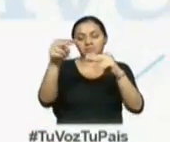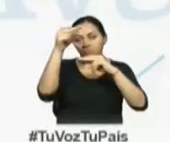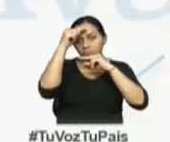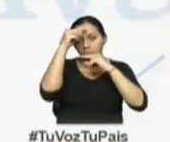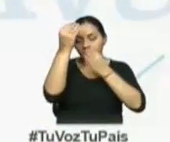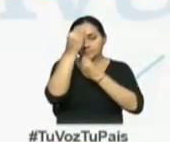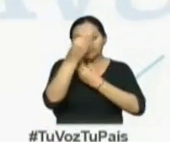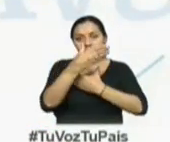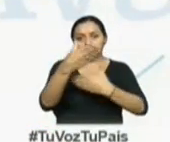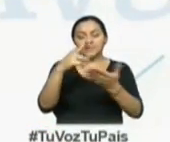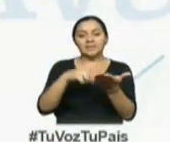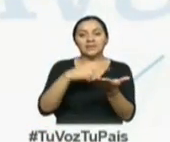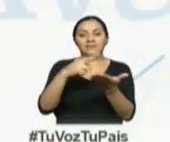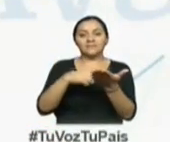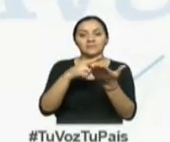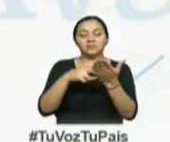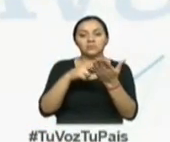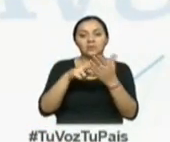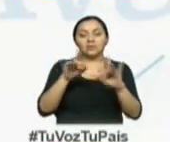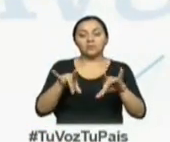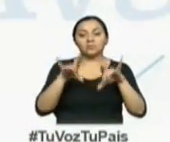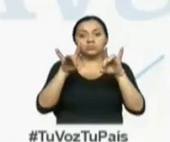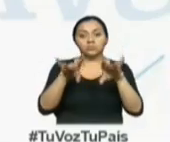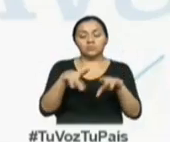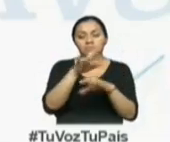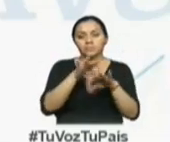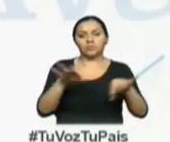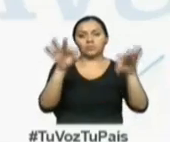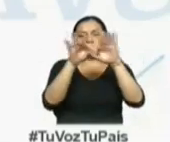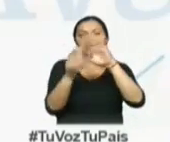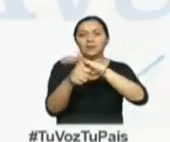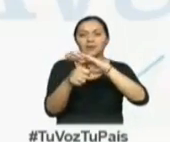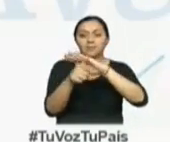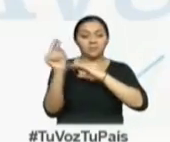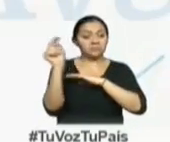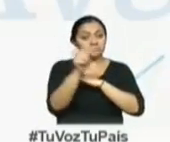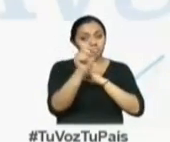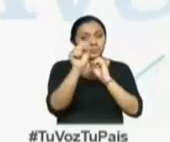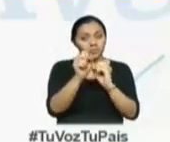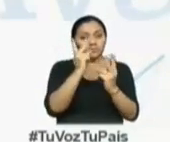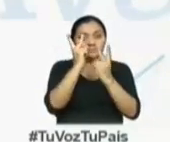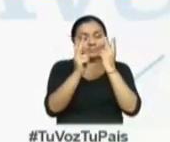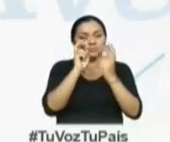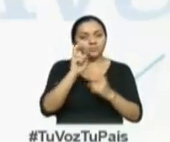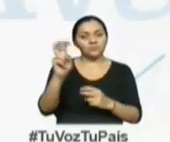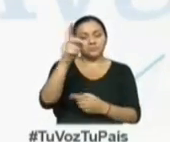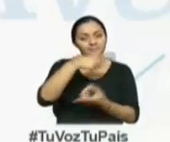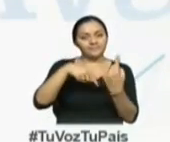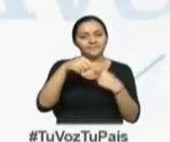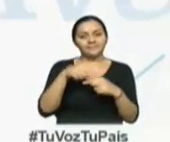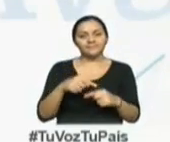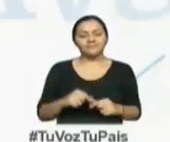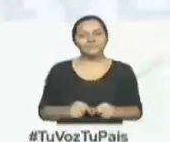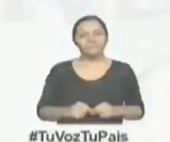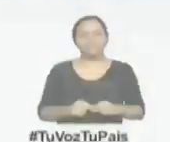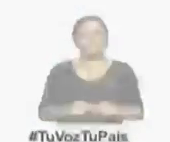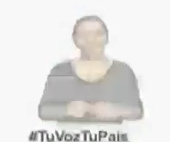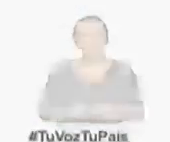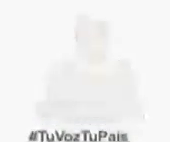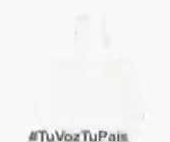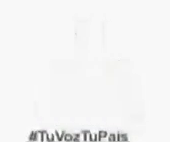contaremos, revista australiana destaca a las Islas Galápagos como destino turístico. Ya volvemos.